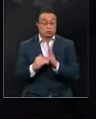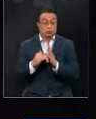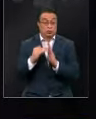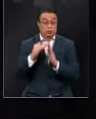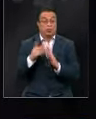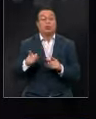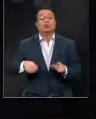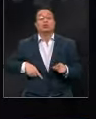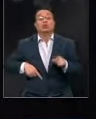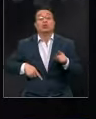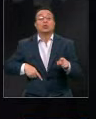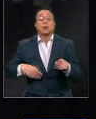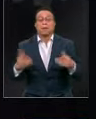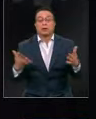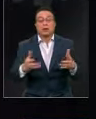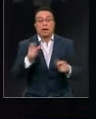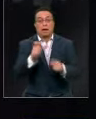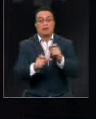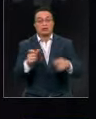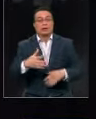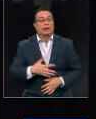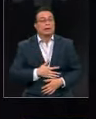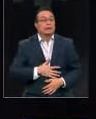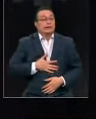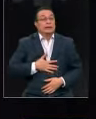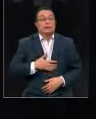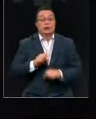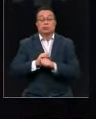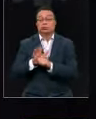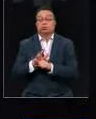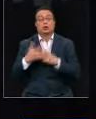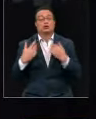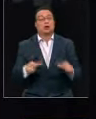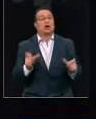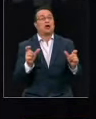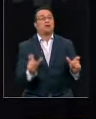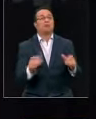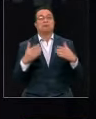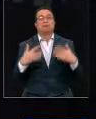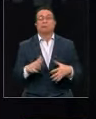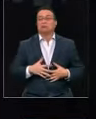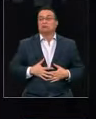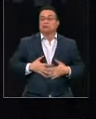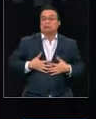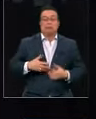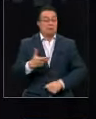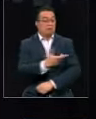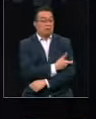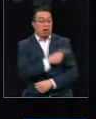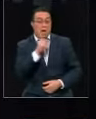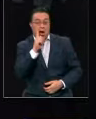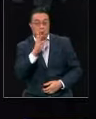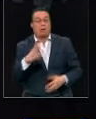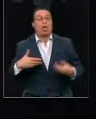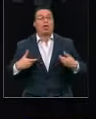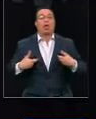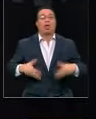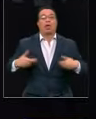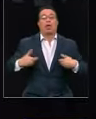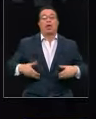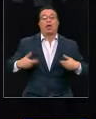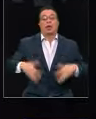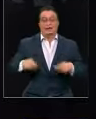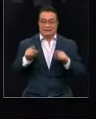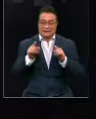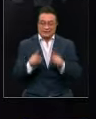casos yo creo que se ve principalmente que las personas tienen una sensación de que la pandemia ya se ha controlado, está disponible la vacuna y están relajados en las